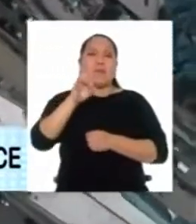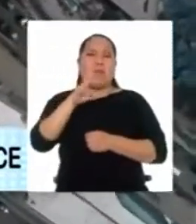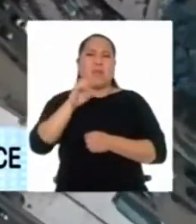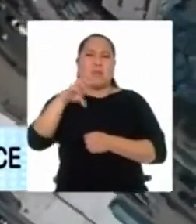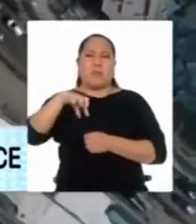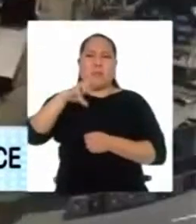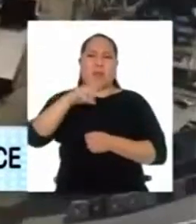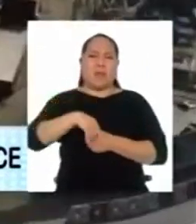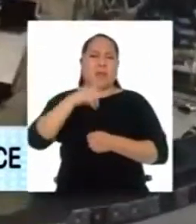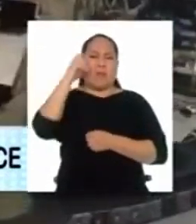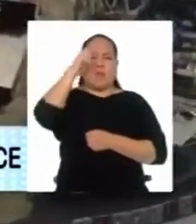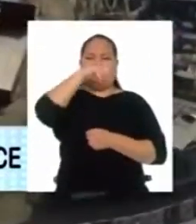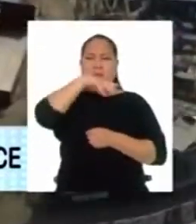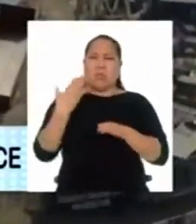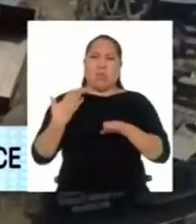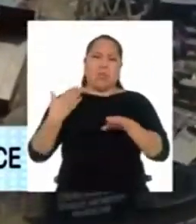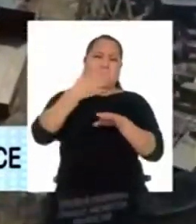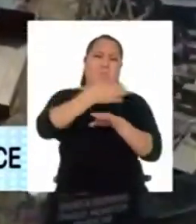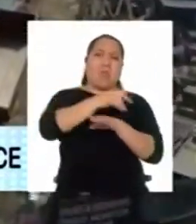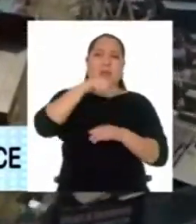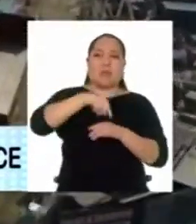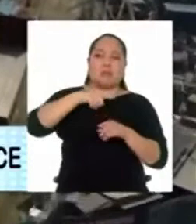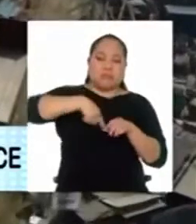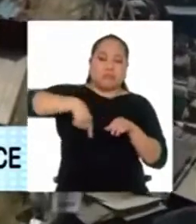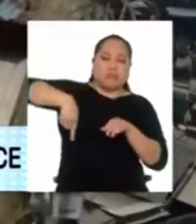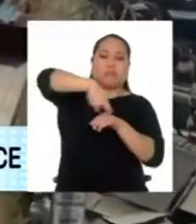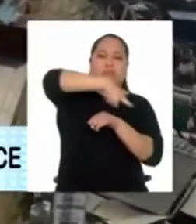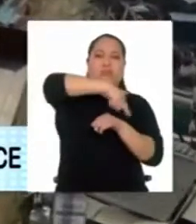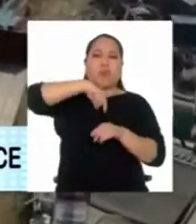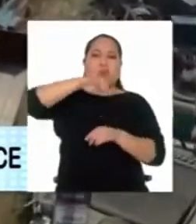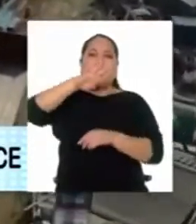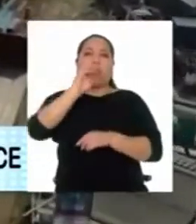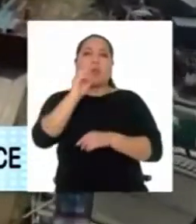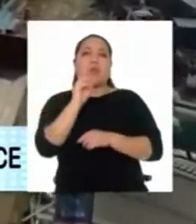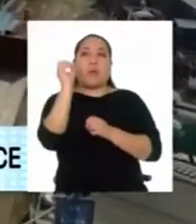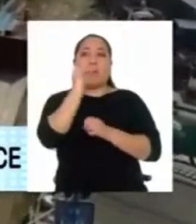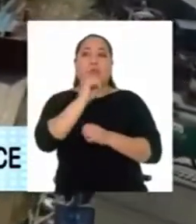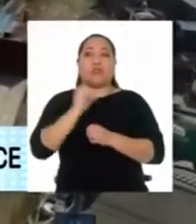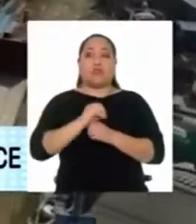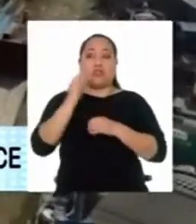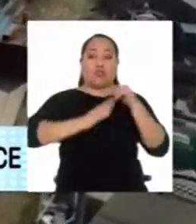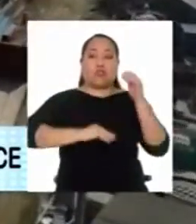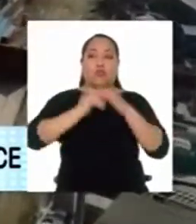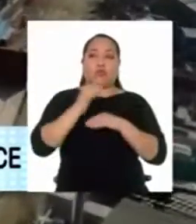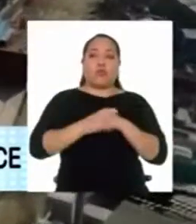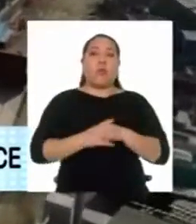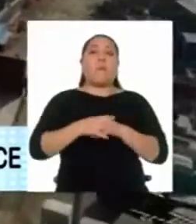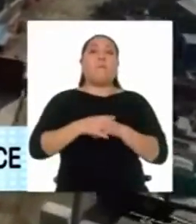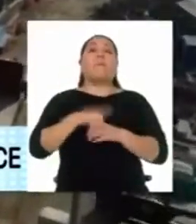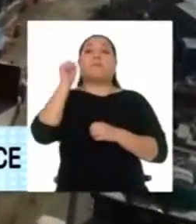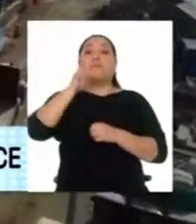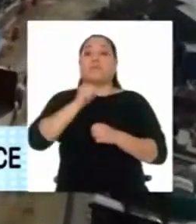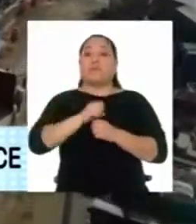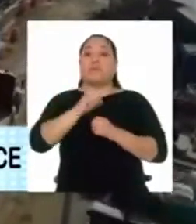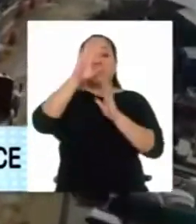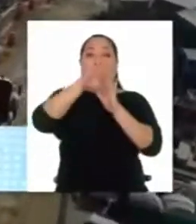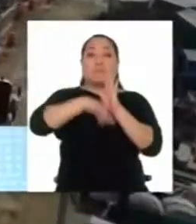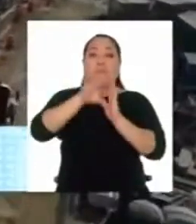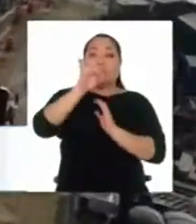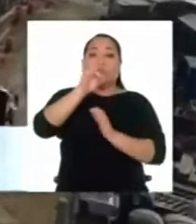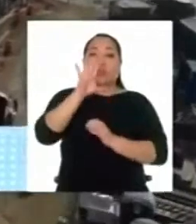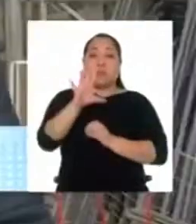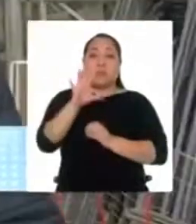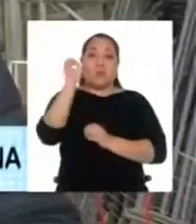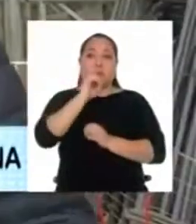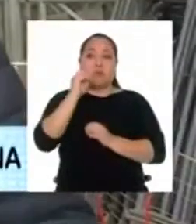para los conductores. El desnivel en este óvalo, que está al 40% de construcción, promete disminuir en 85% la